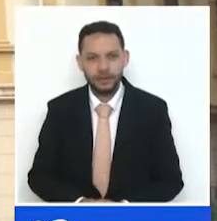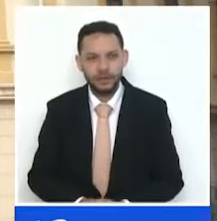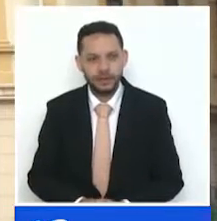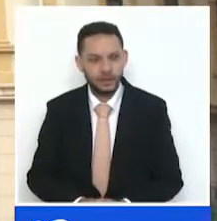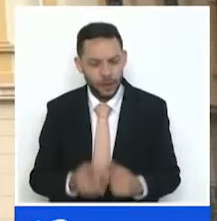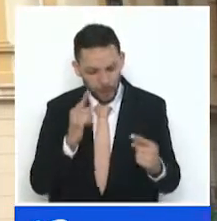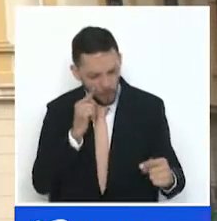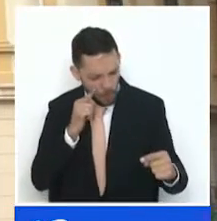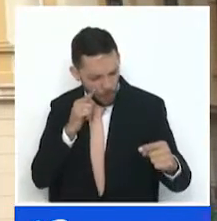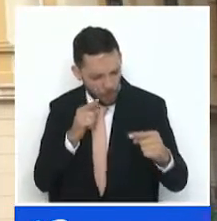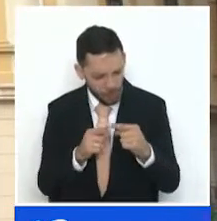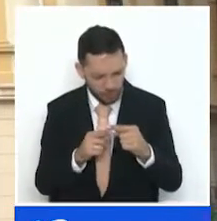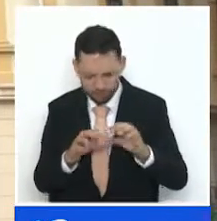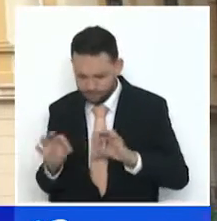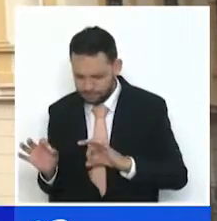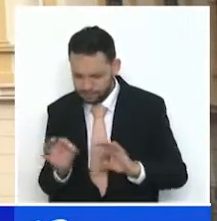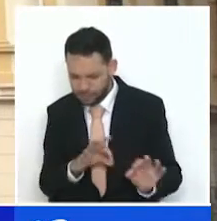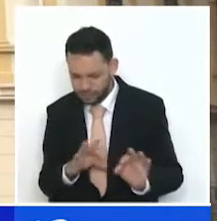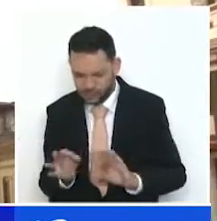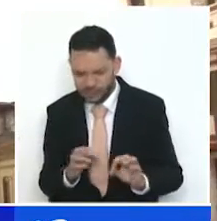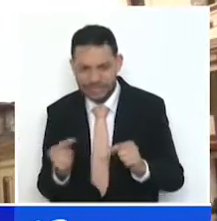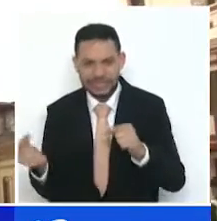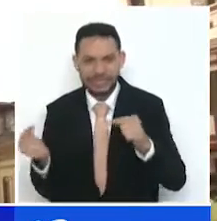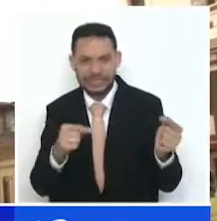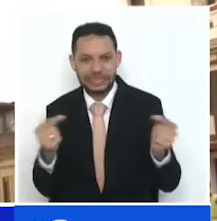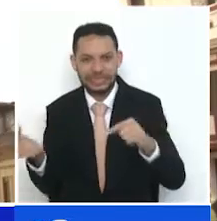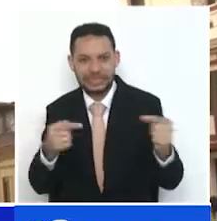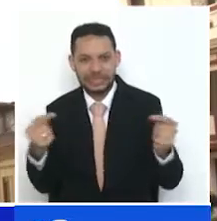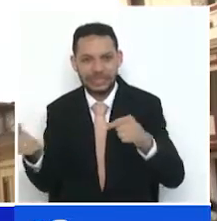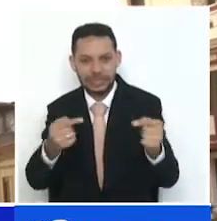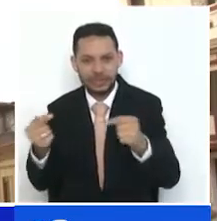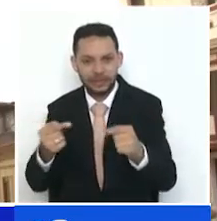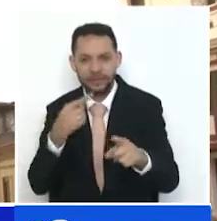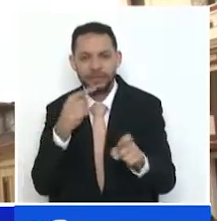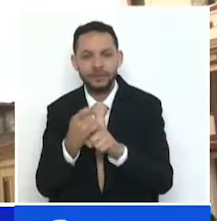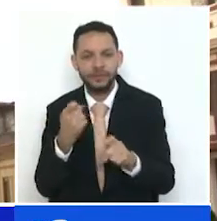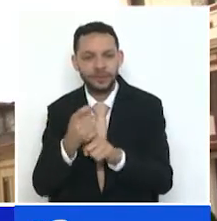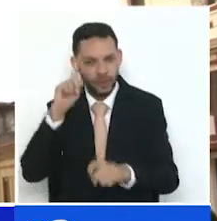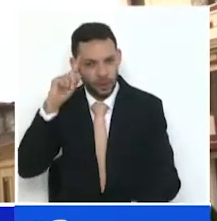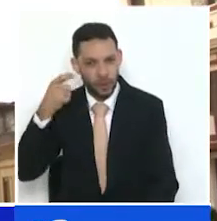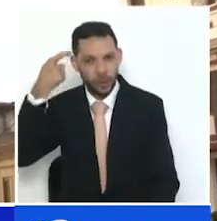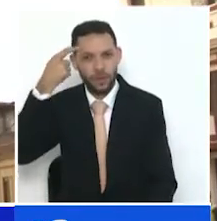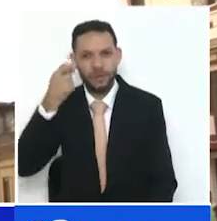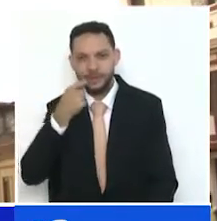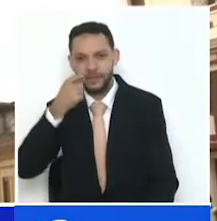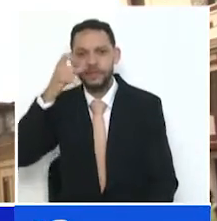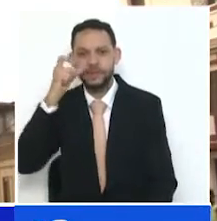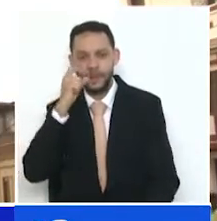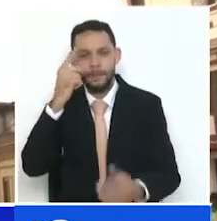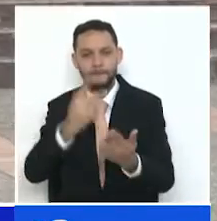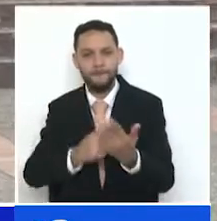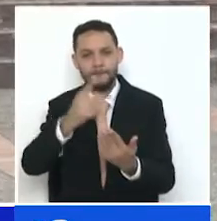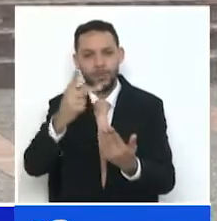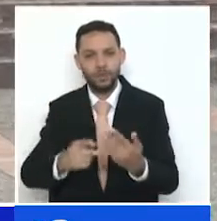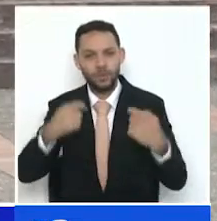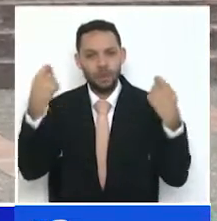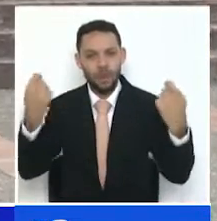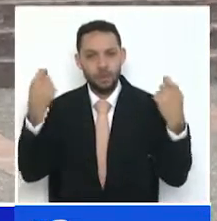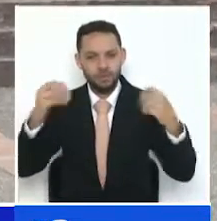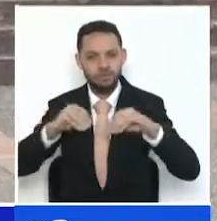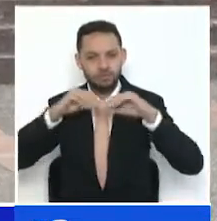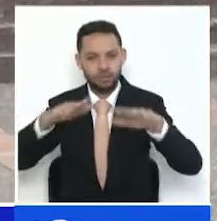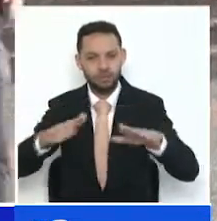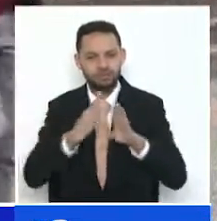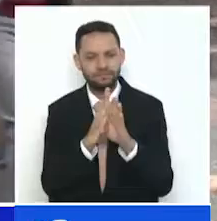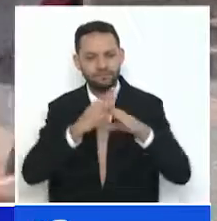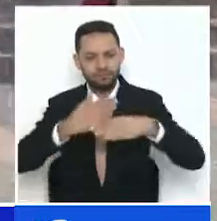Con el objetivo de mejorar el índice de riñas en el departamento de Caldas, la gobernación de Caldas lanzó el proyecto Convivamos, que busca